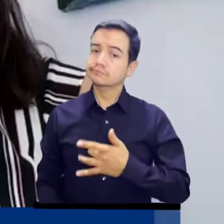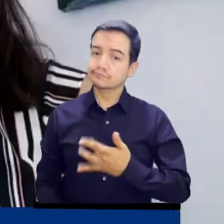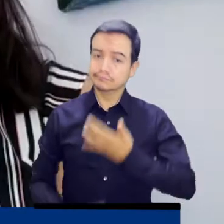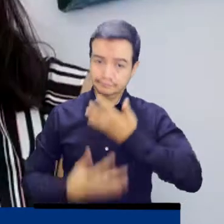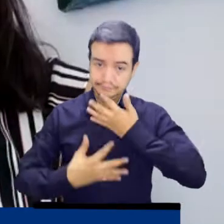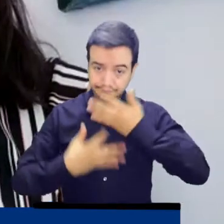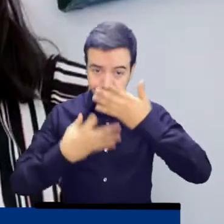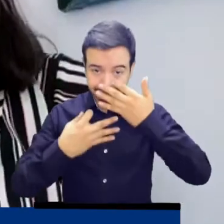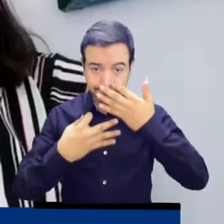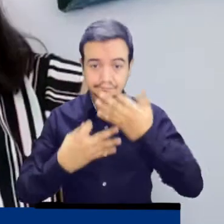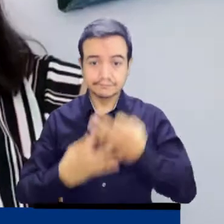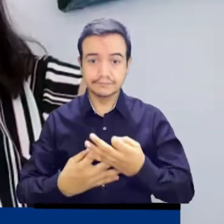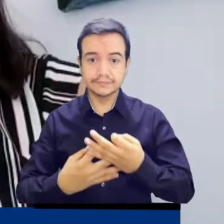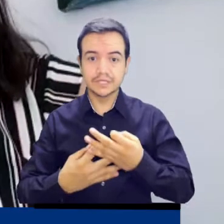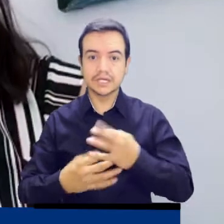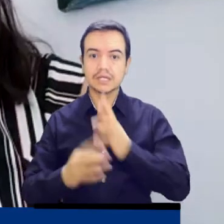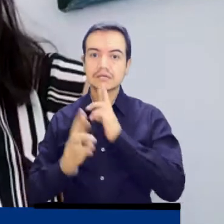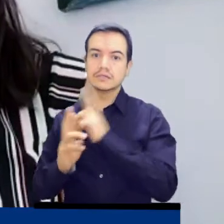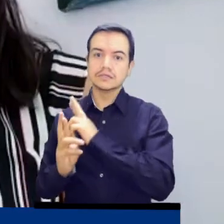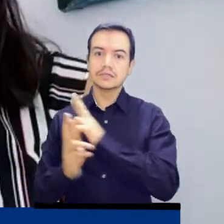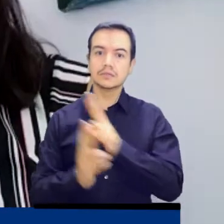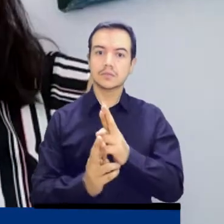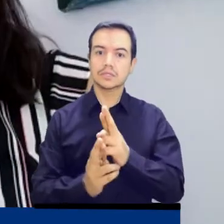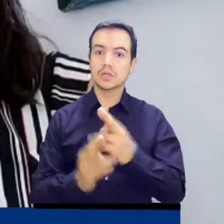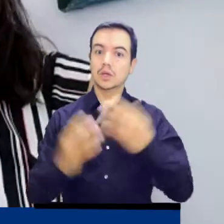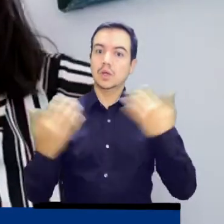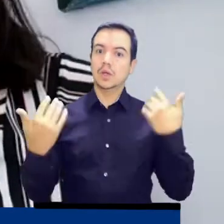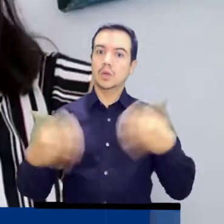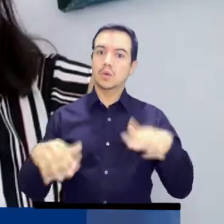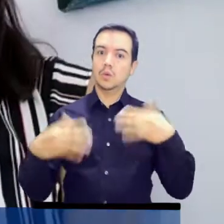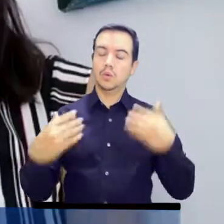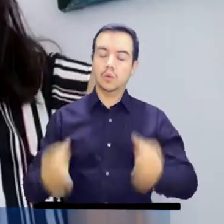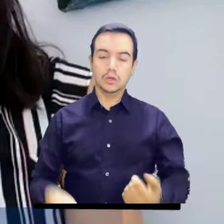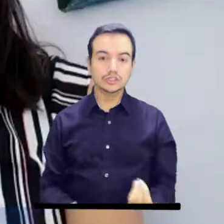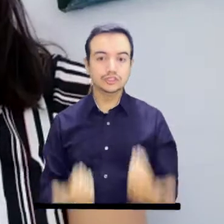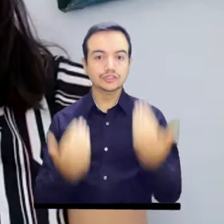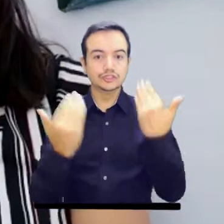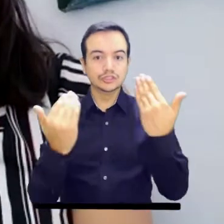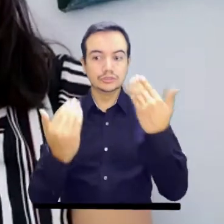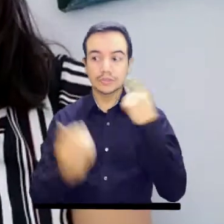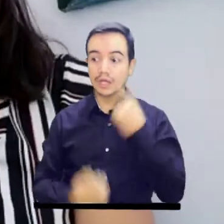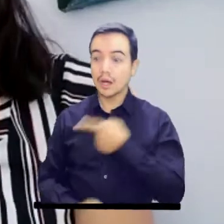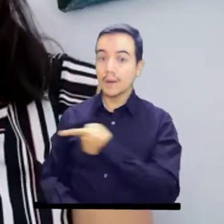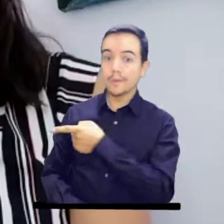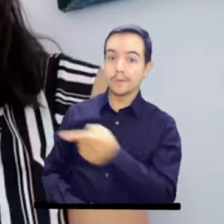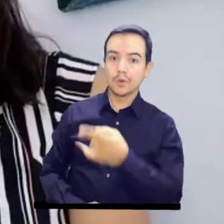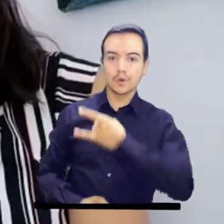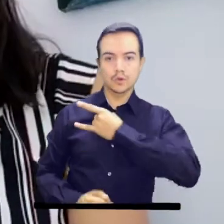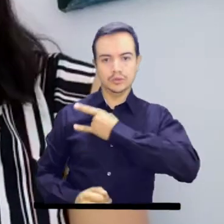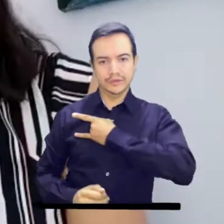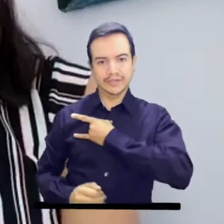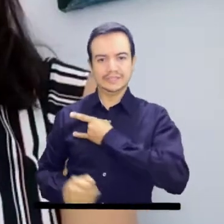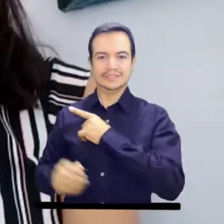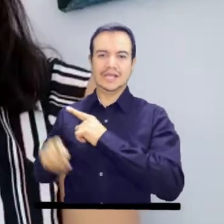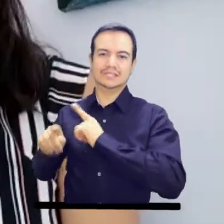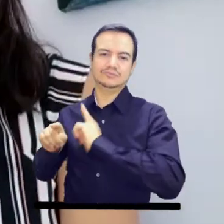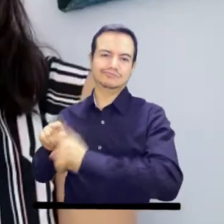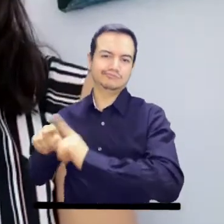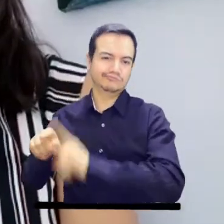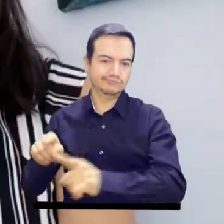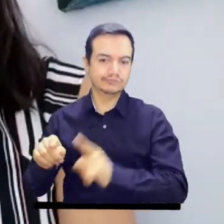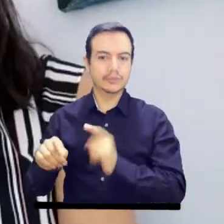podemos decir con tanta seguridad que fue muy positivo cada una de las instituciones de educación superior